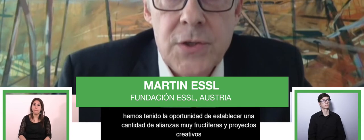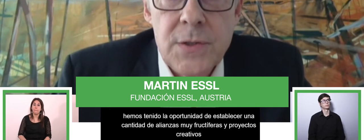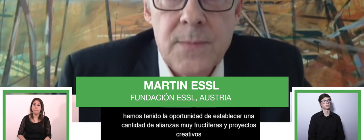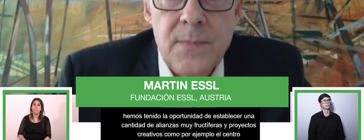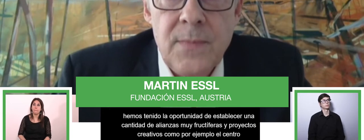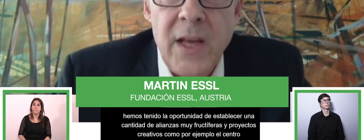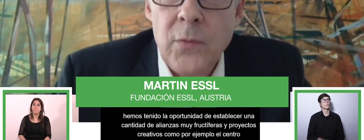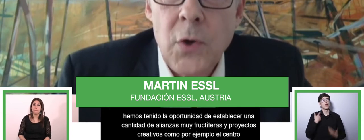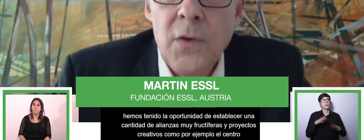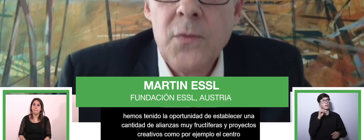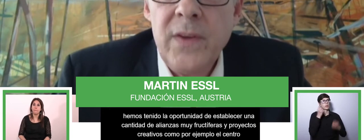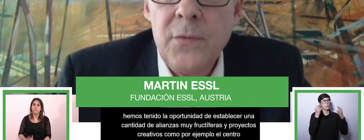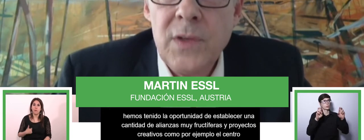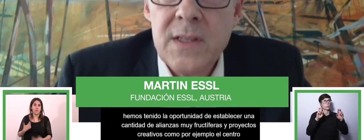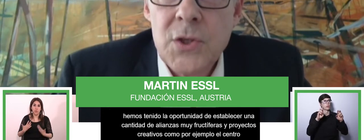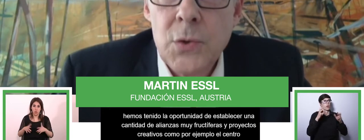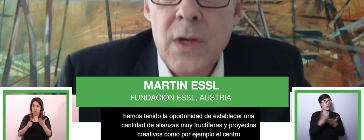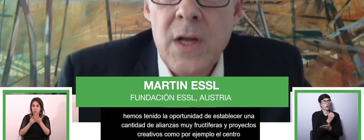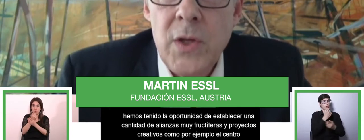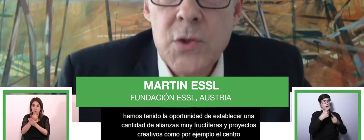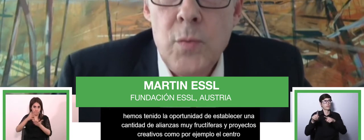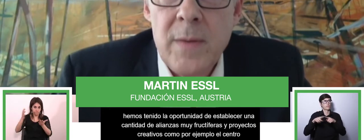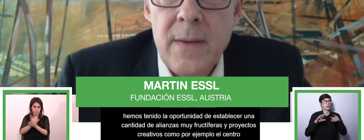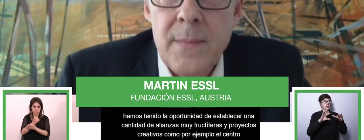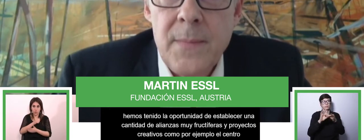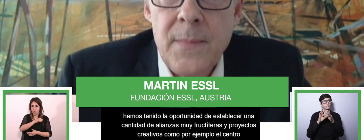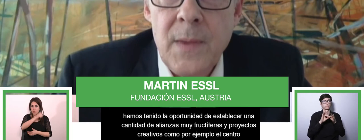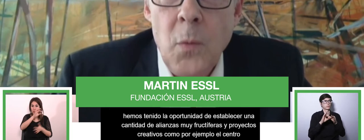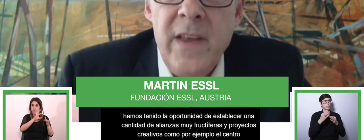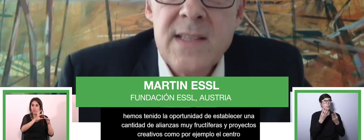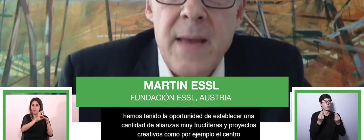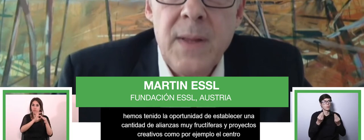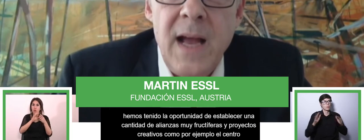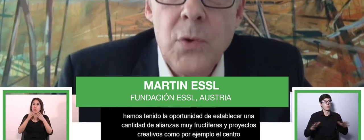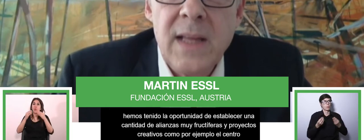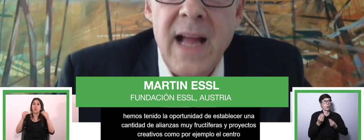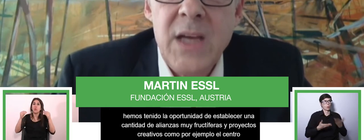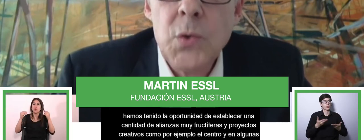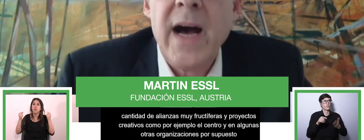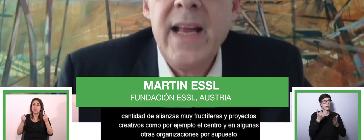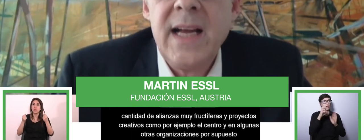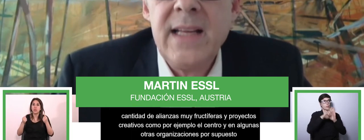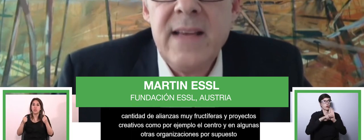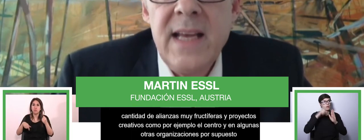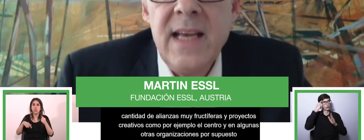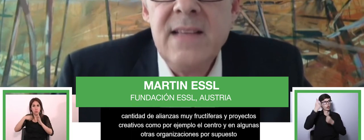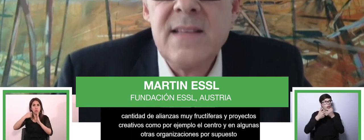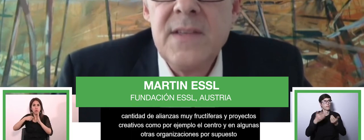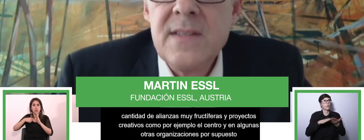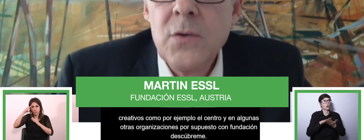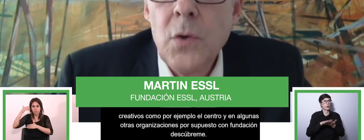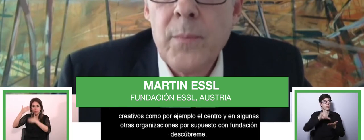y en varias otras organizaciones de las Naciones Unidas, por supuesto, con Fundación Descúbreme. Un ejemplo que me